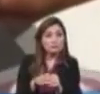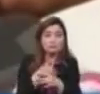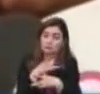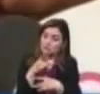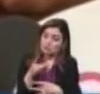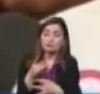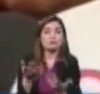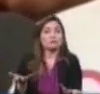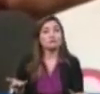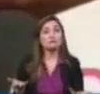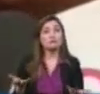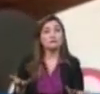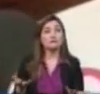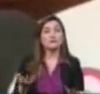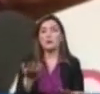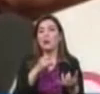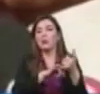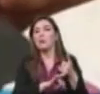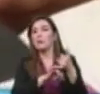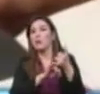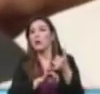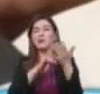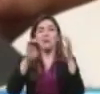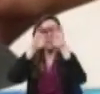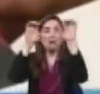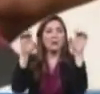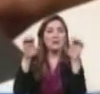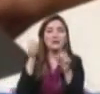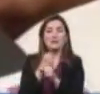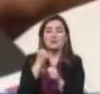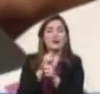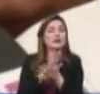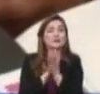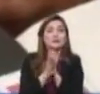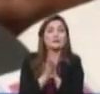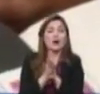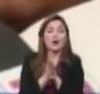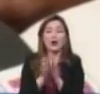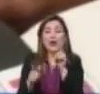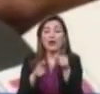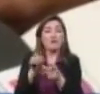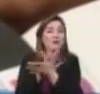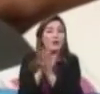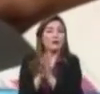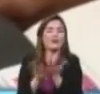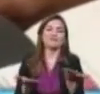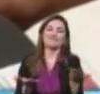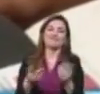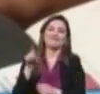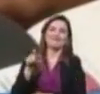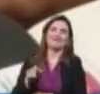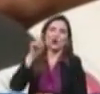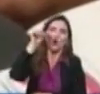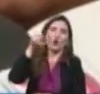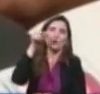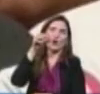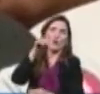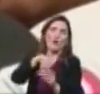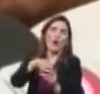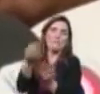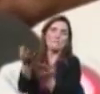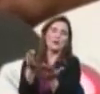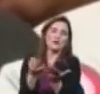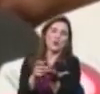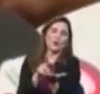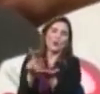pero si no dependen de una dependencia laboral o de un patrono, el Estado ponga en su presupuesto, y